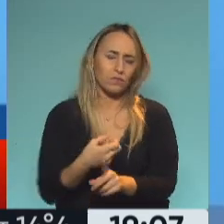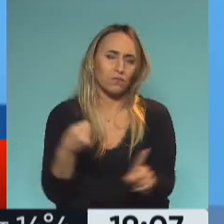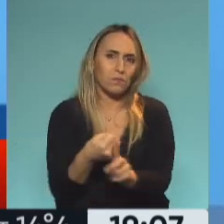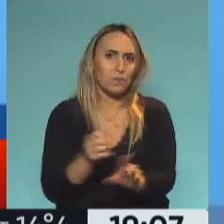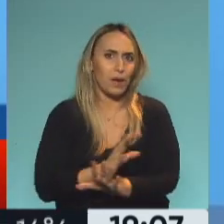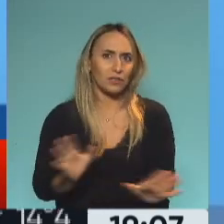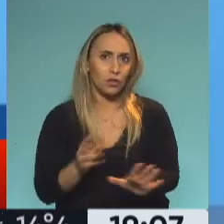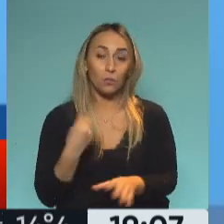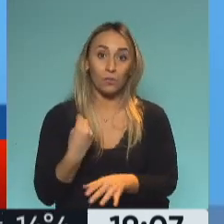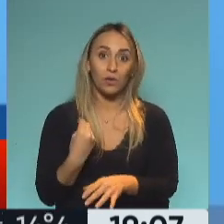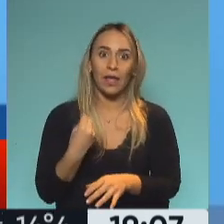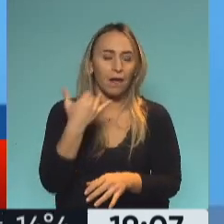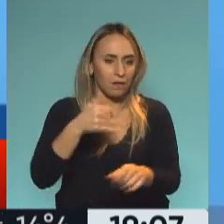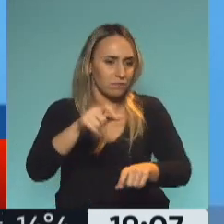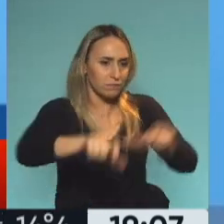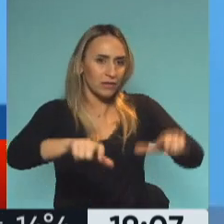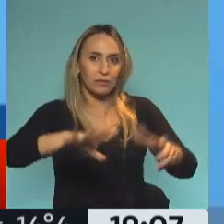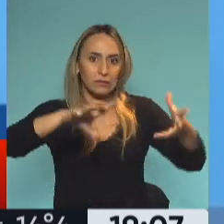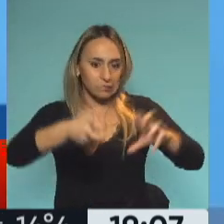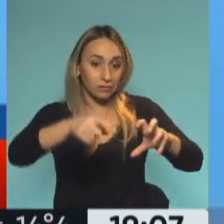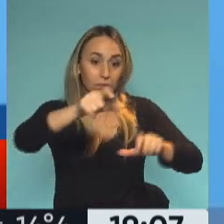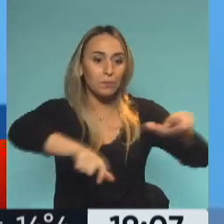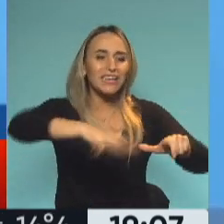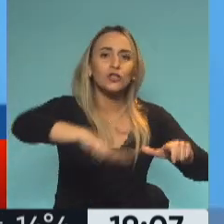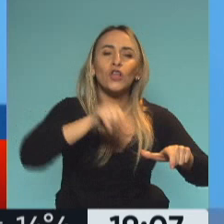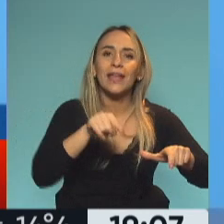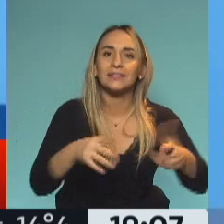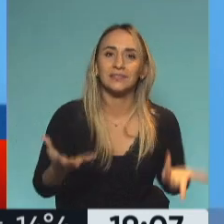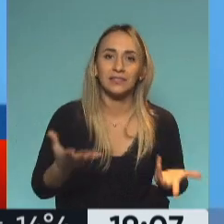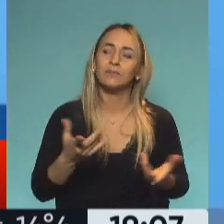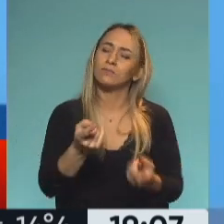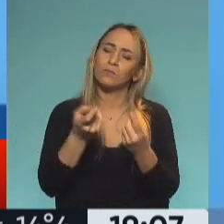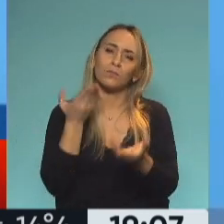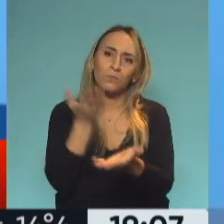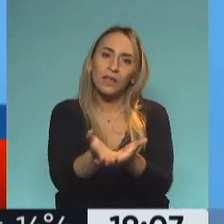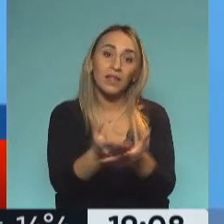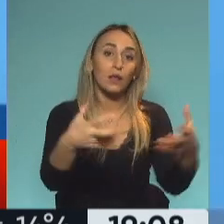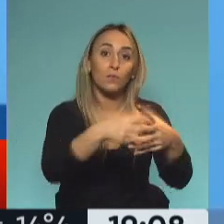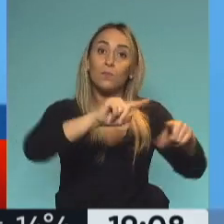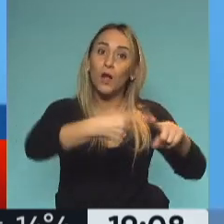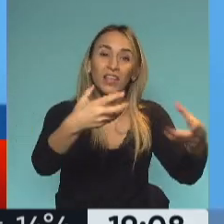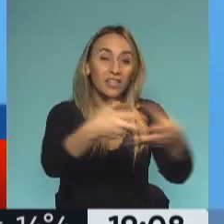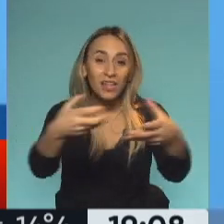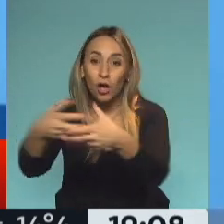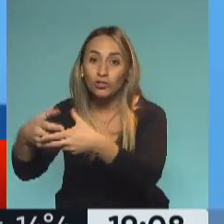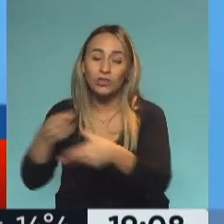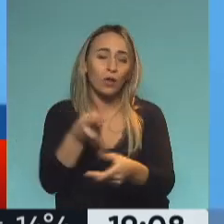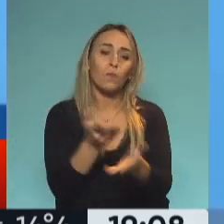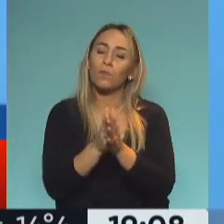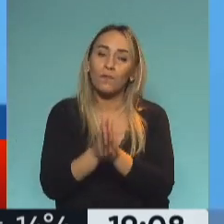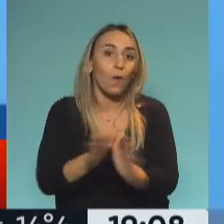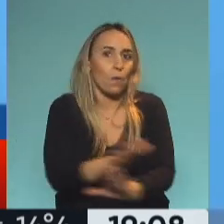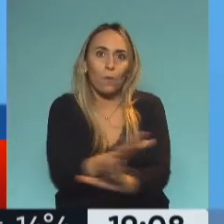el medio hay gente. Necesitamos pedirle a cada actor de los arcos políticos que bajen